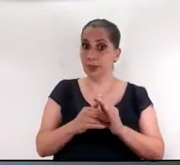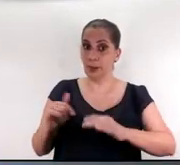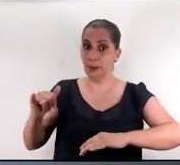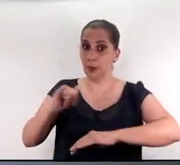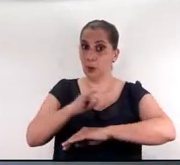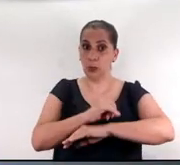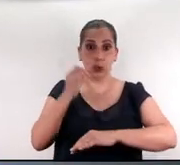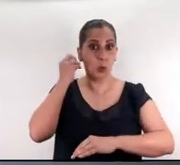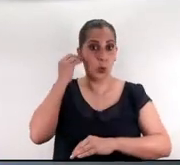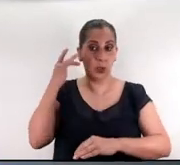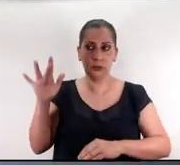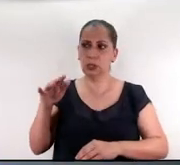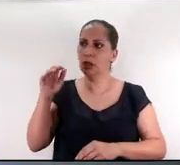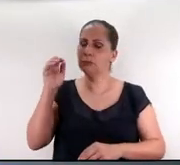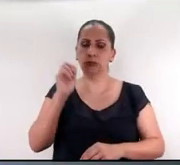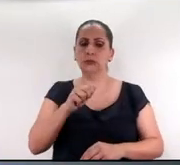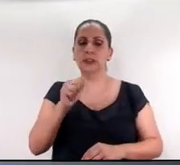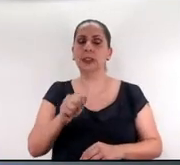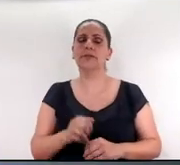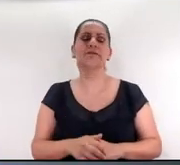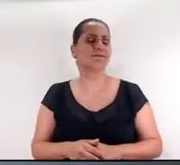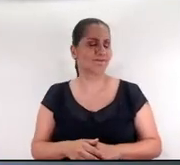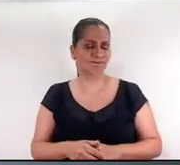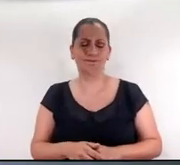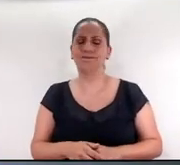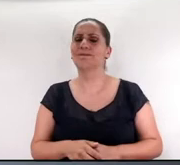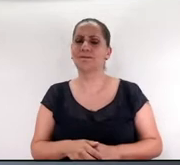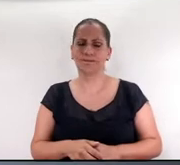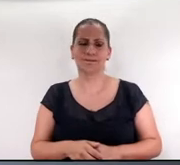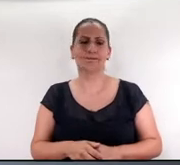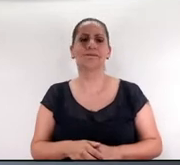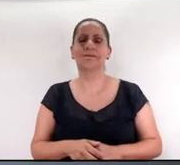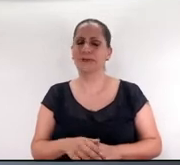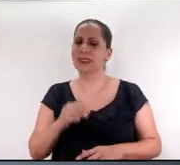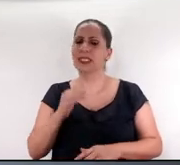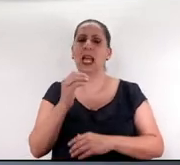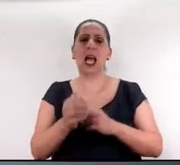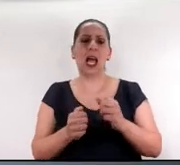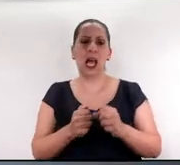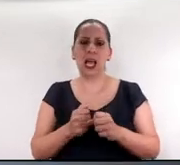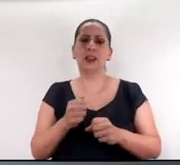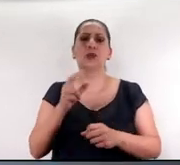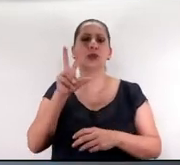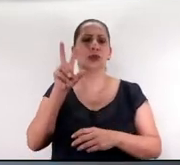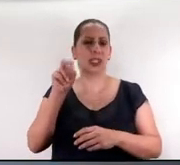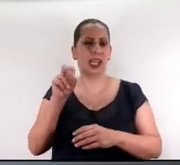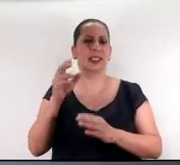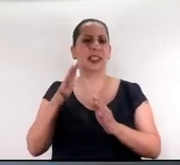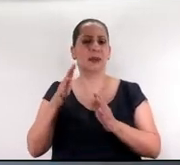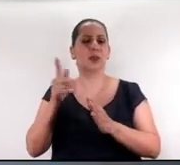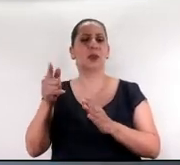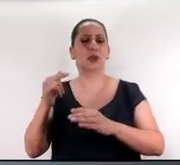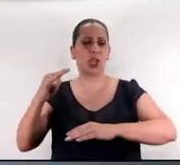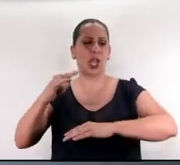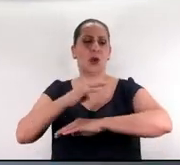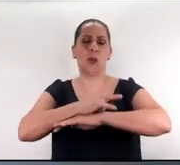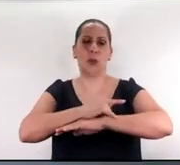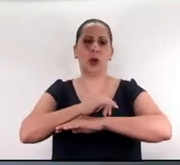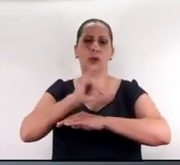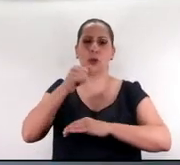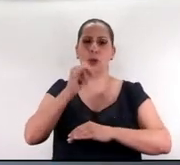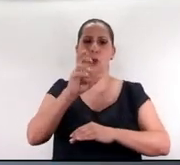Orotina, don Rodolfo? Sí, sin duda. Tarde o temprano, en los años 30, el aeropuerto Juan Santa María tendrá un